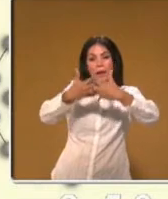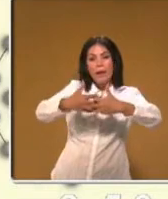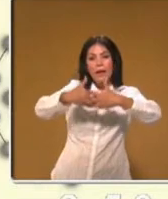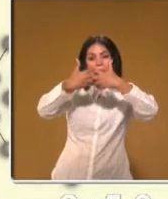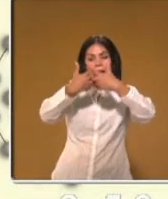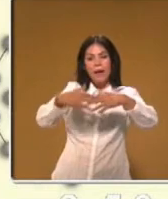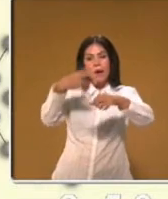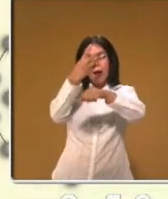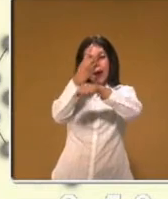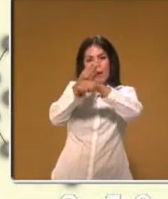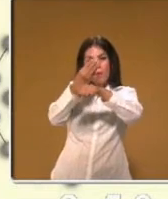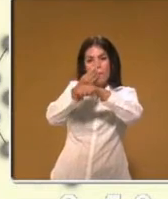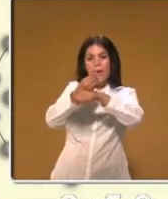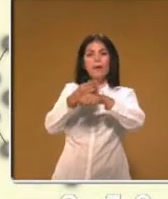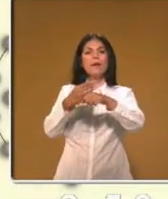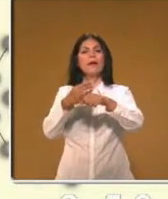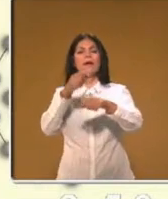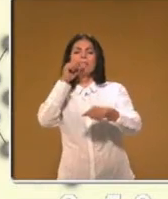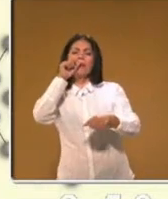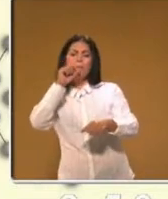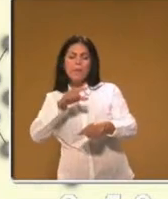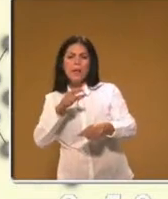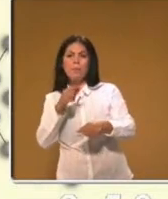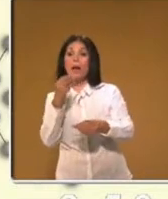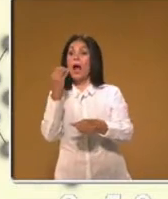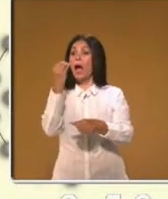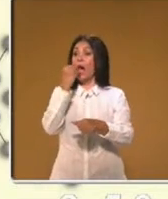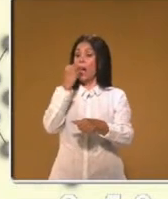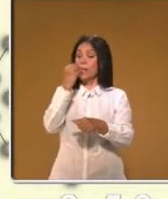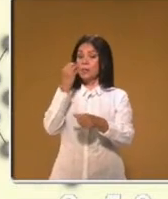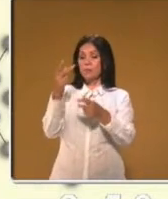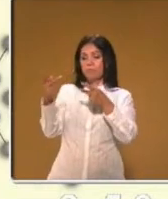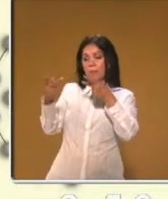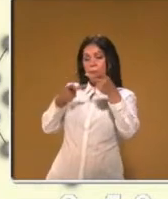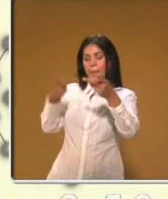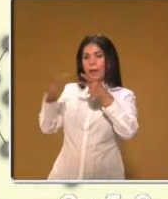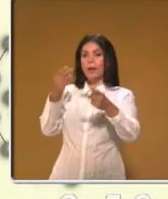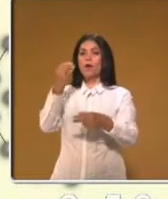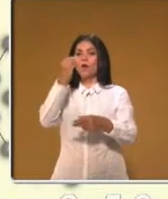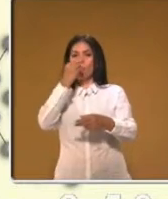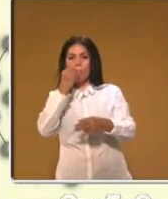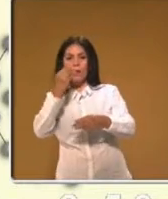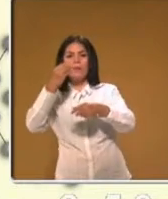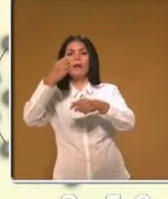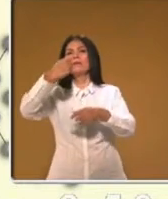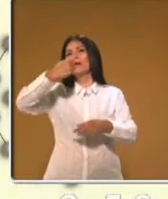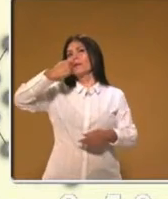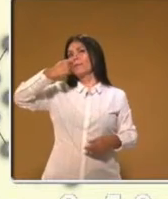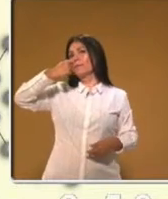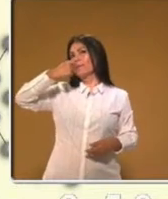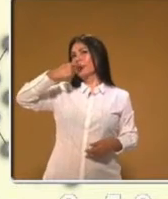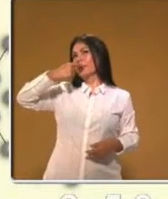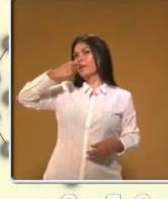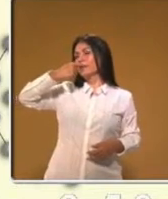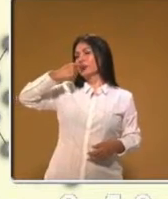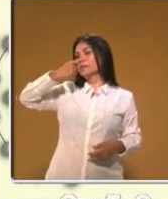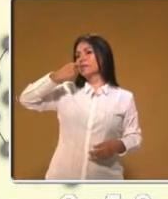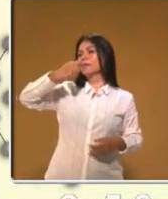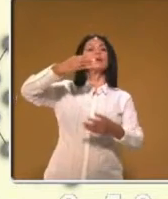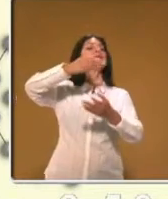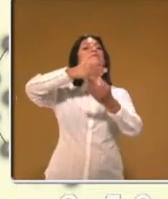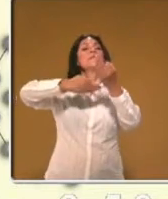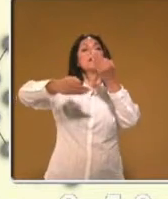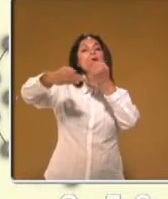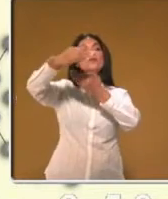de la salud, pero de la alimentación, de los medicamentos, etcétera. Así es, hemos tenido grandes avances